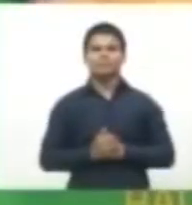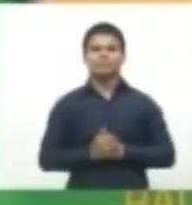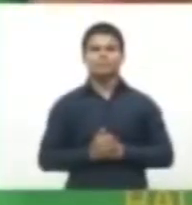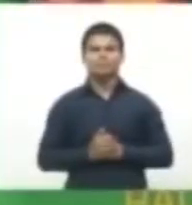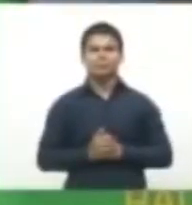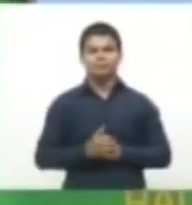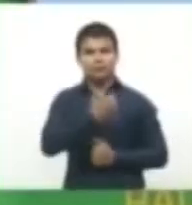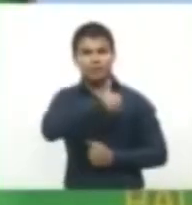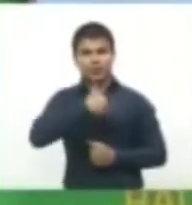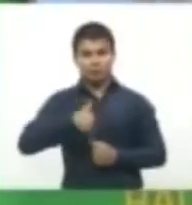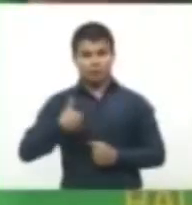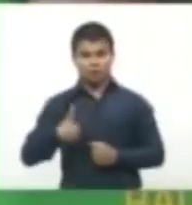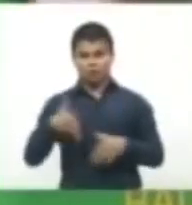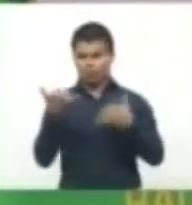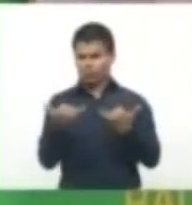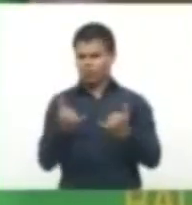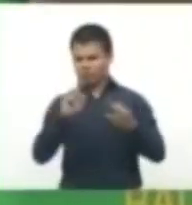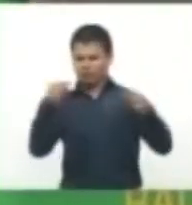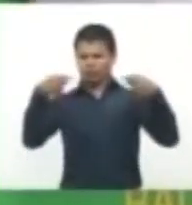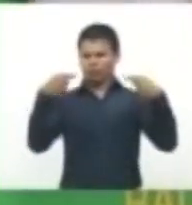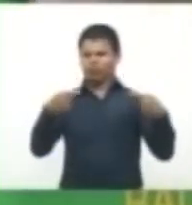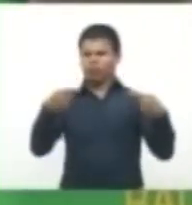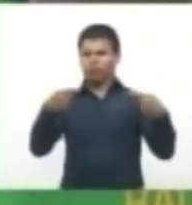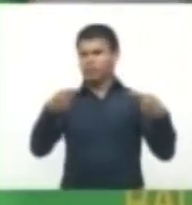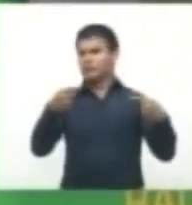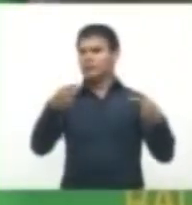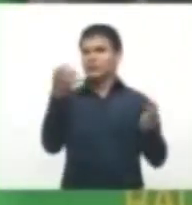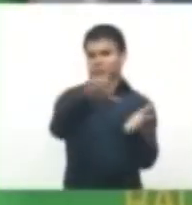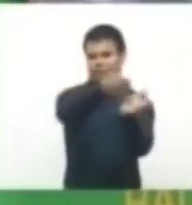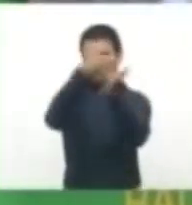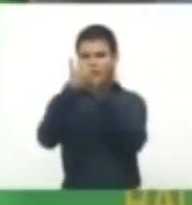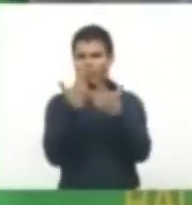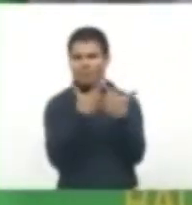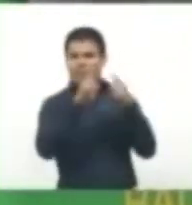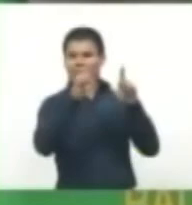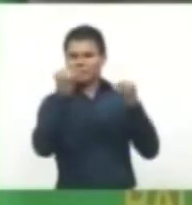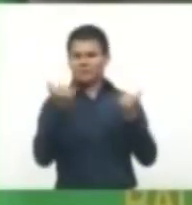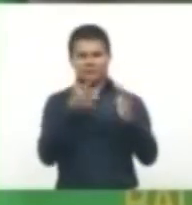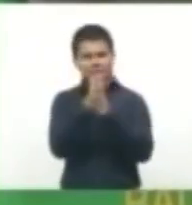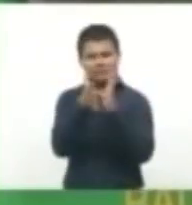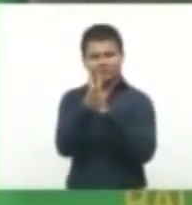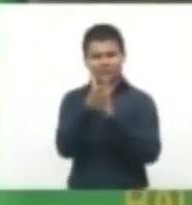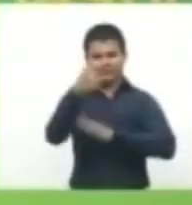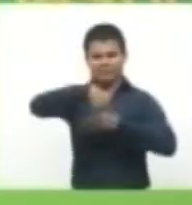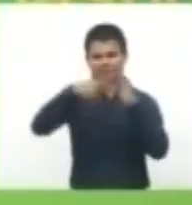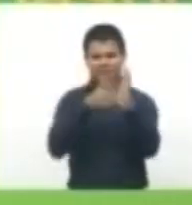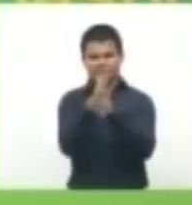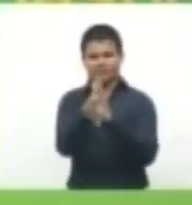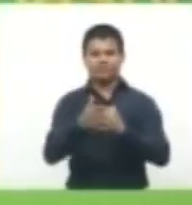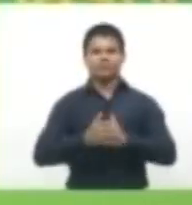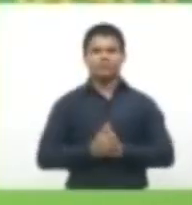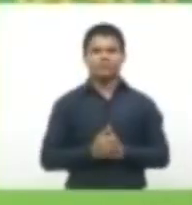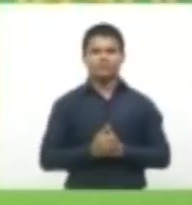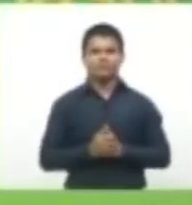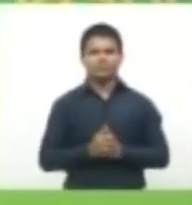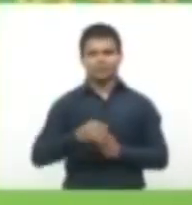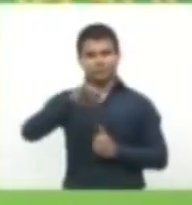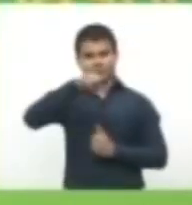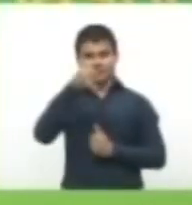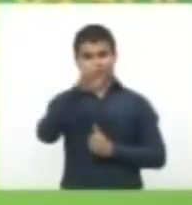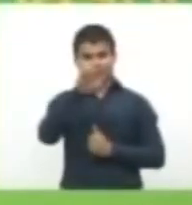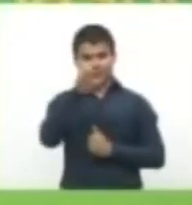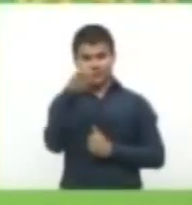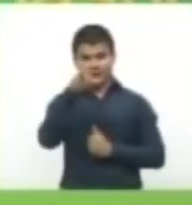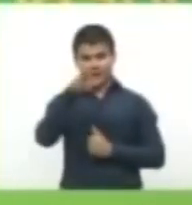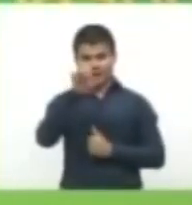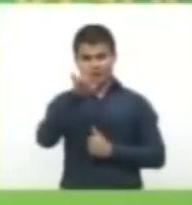El Junior a librar la batalla por la Libertadores esta noche, les tengo la información. Yerao estará con